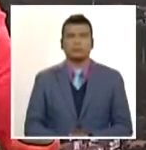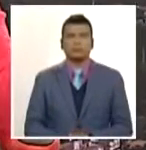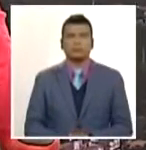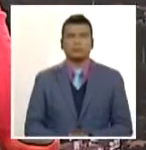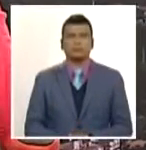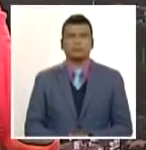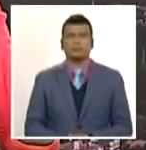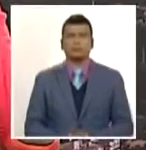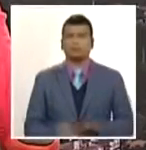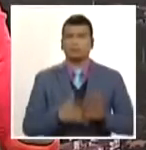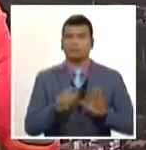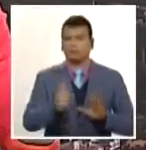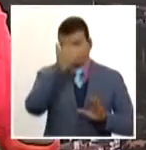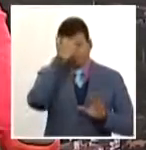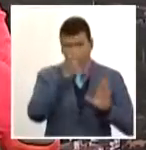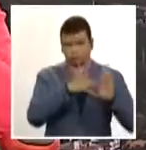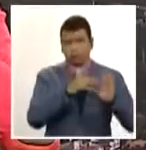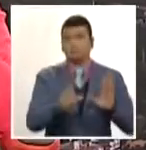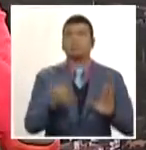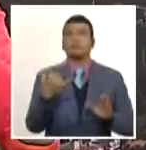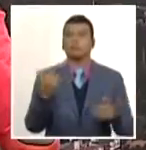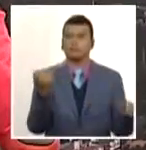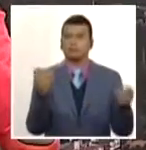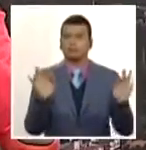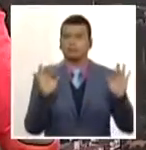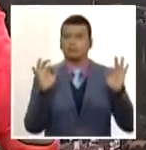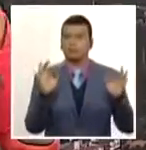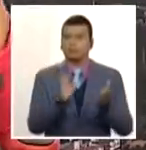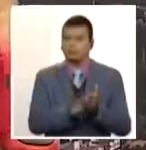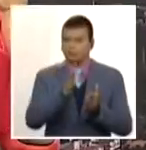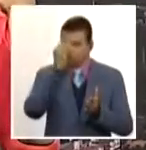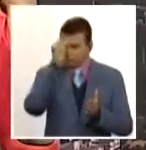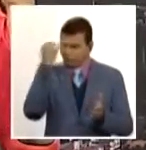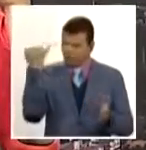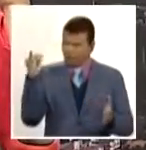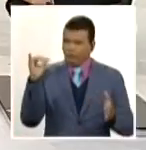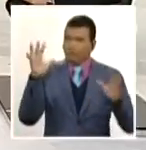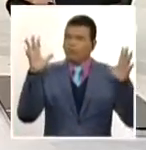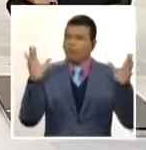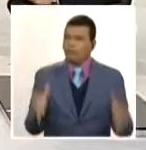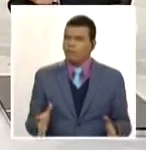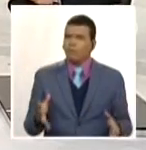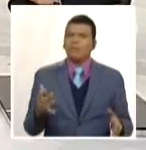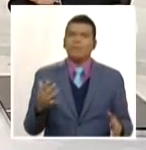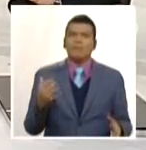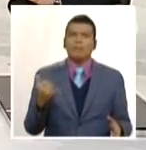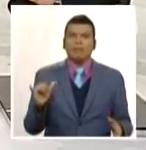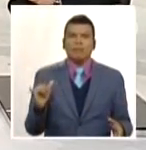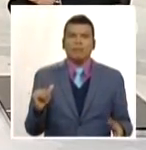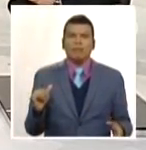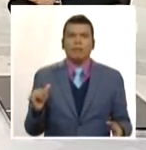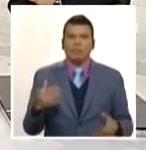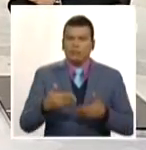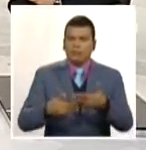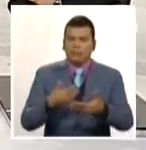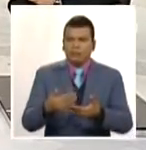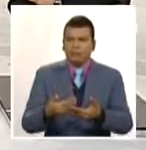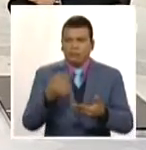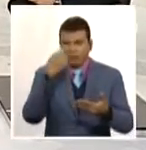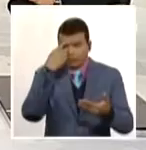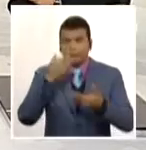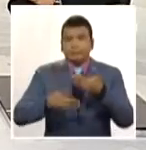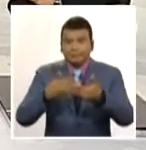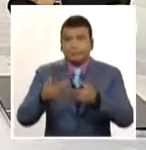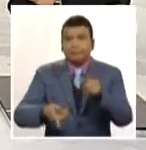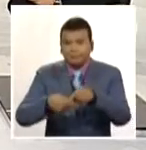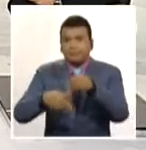en ese lugar. Sí. Eso nos ha dado una curva de aprendizaje y esa curva de aprendizaje ha hecho que ya los reprocesos sean mucho menores